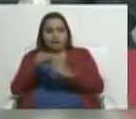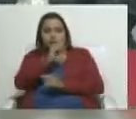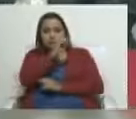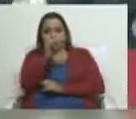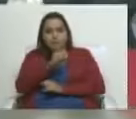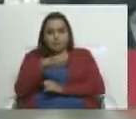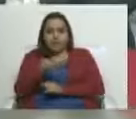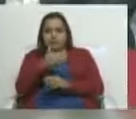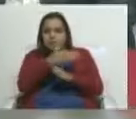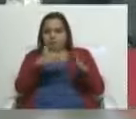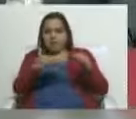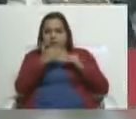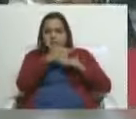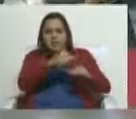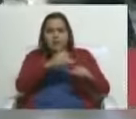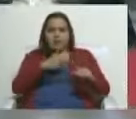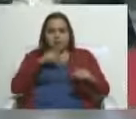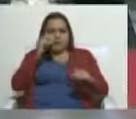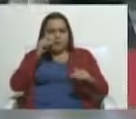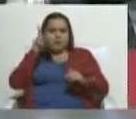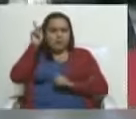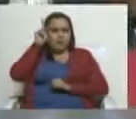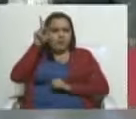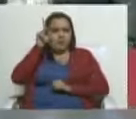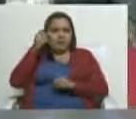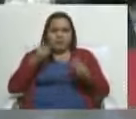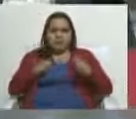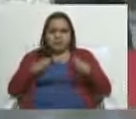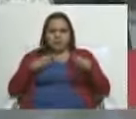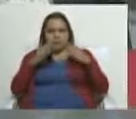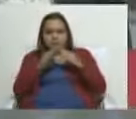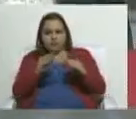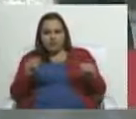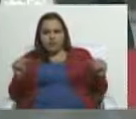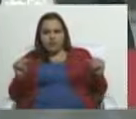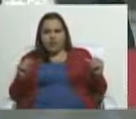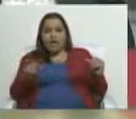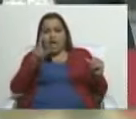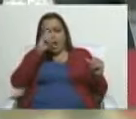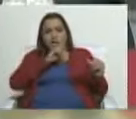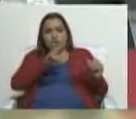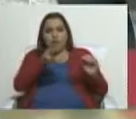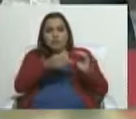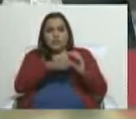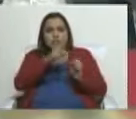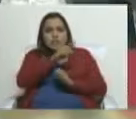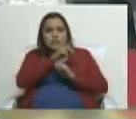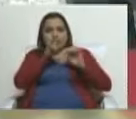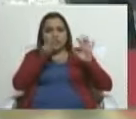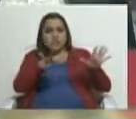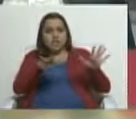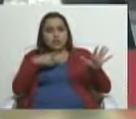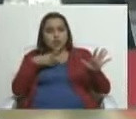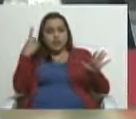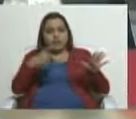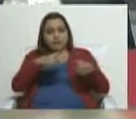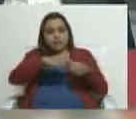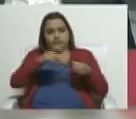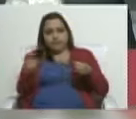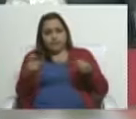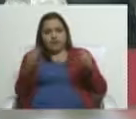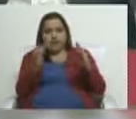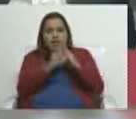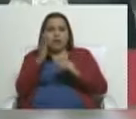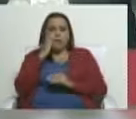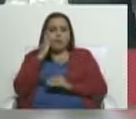clase media. Mi papá era profesor y vivimos... Y en el 2017 yo tuve que sacar a mi madre de la residencia, que